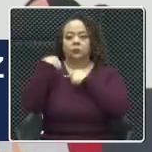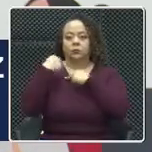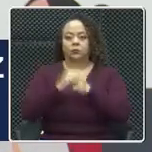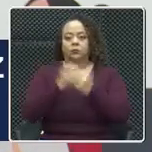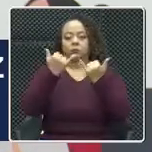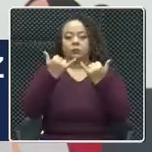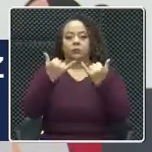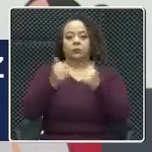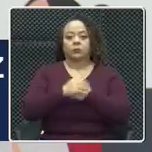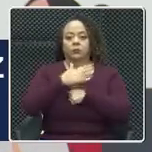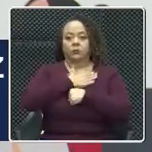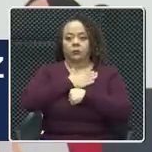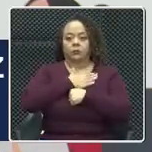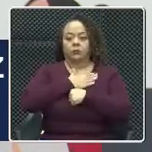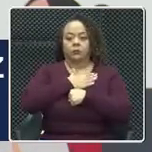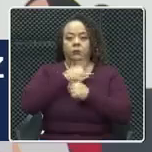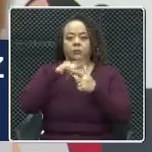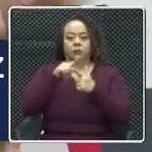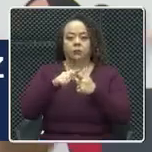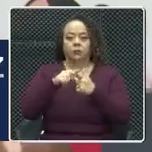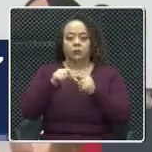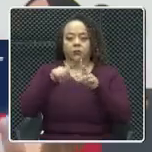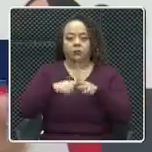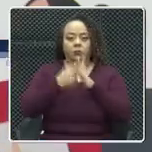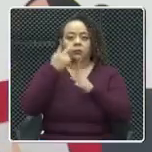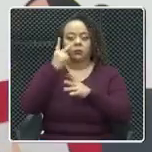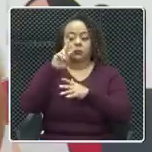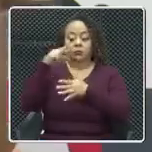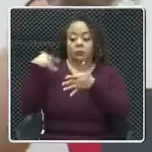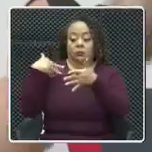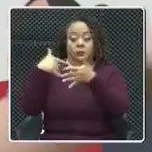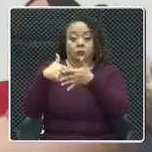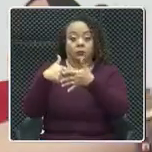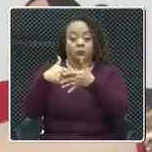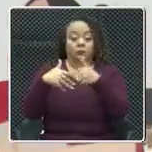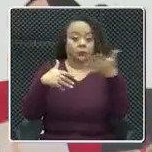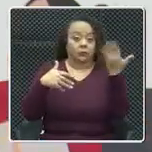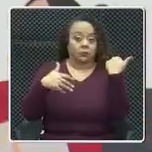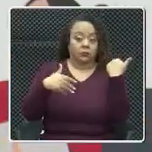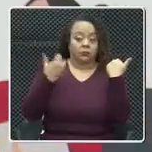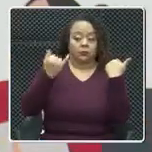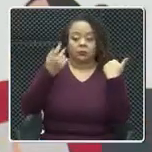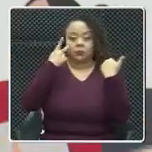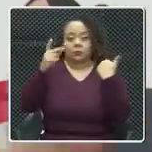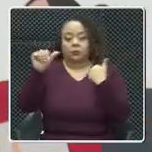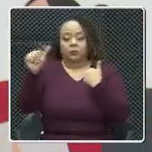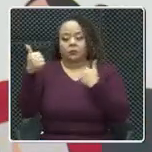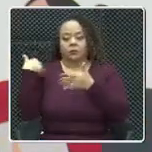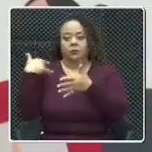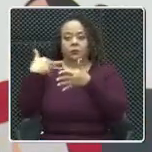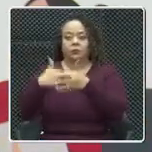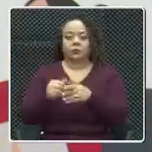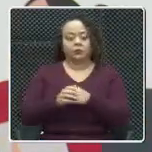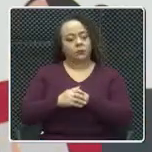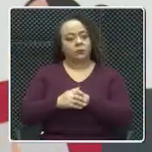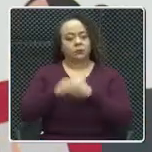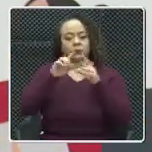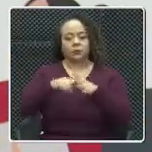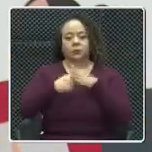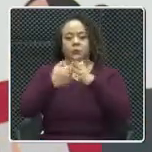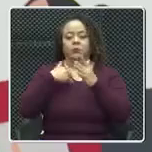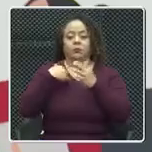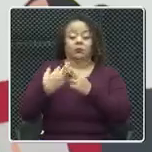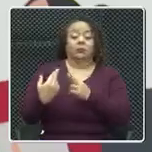ahora me tocan a mí, empiezo a ver, en lugar de 2 expedientes, empiezo a ver 10 expedientes, empieza a haber una